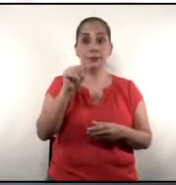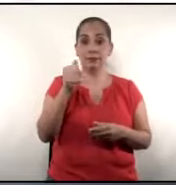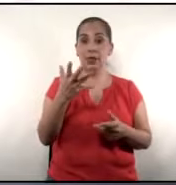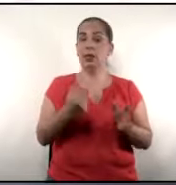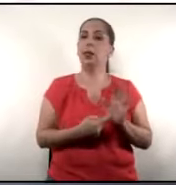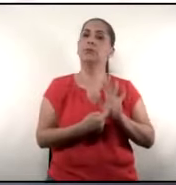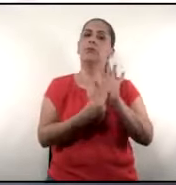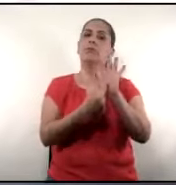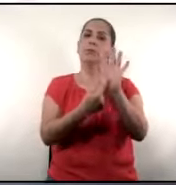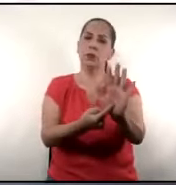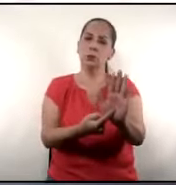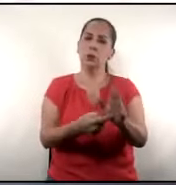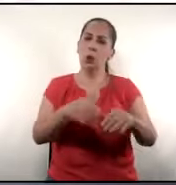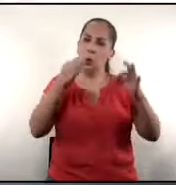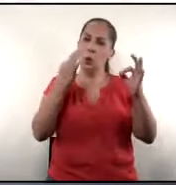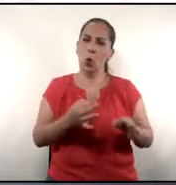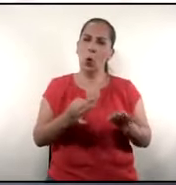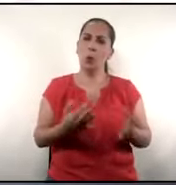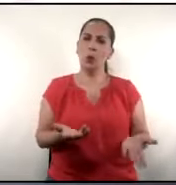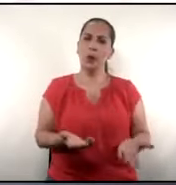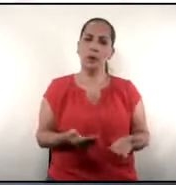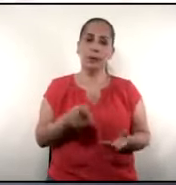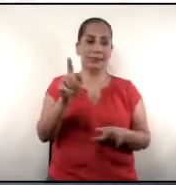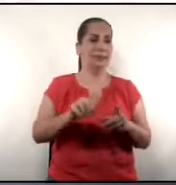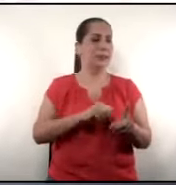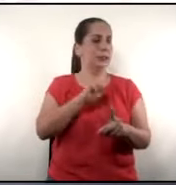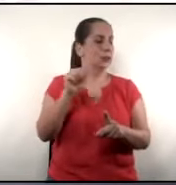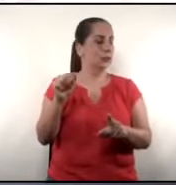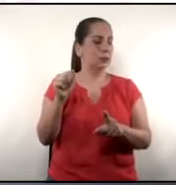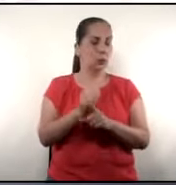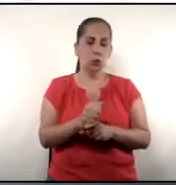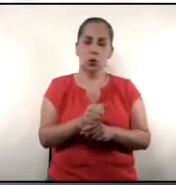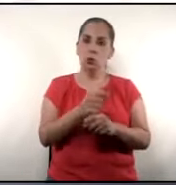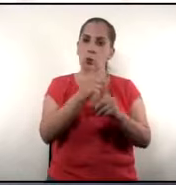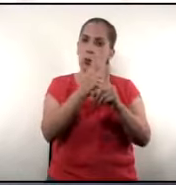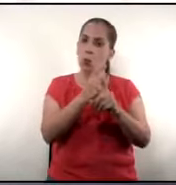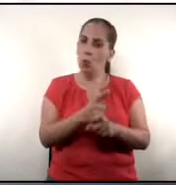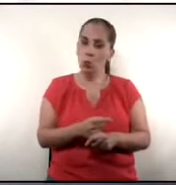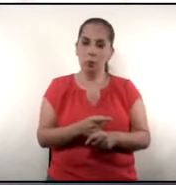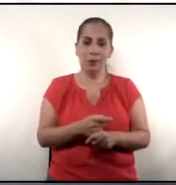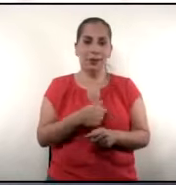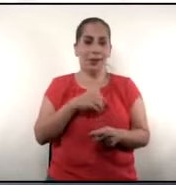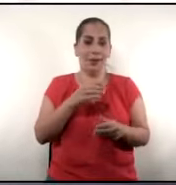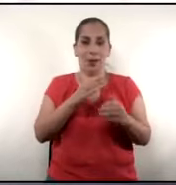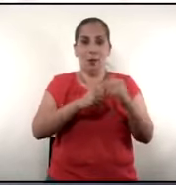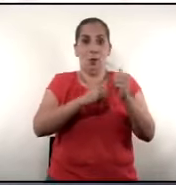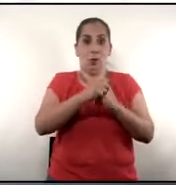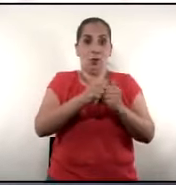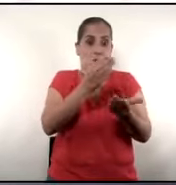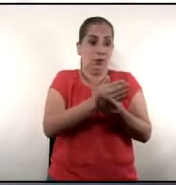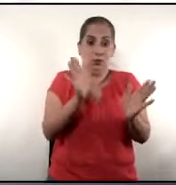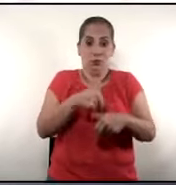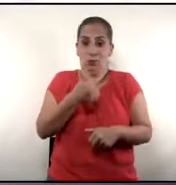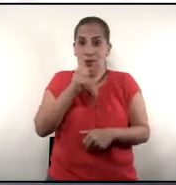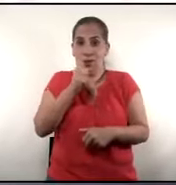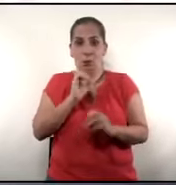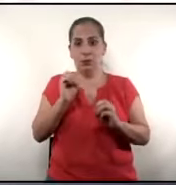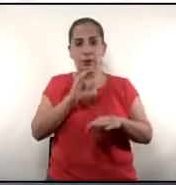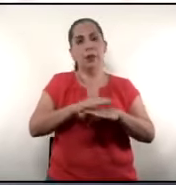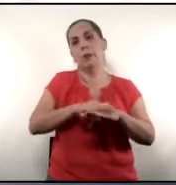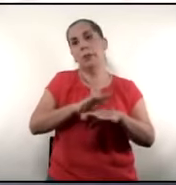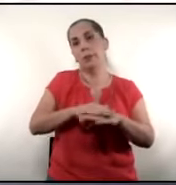exponerlo como se debe. La situación ahí es muy complicada, hay obras paralizadas, no hay agua, porque obviamente nadie da un permiso para